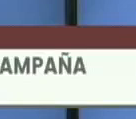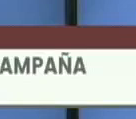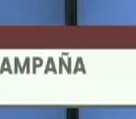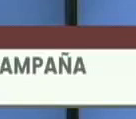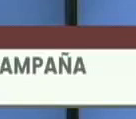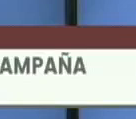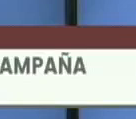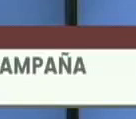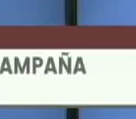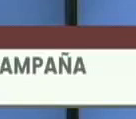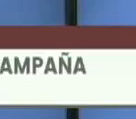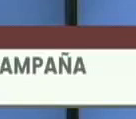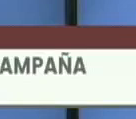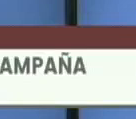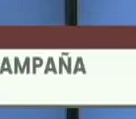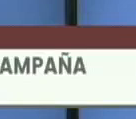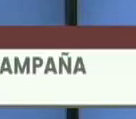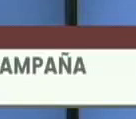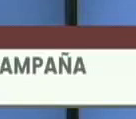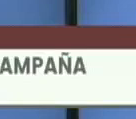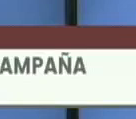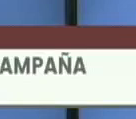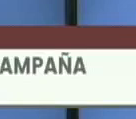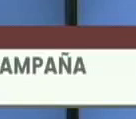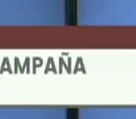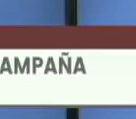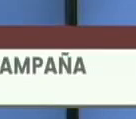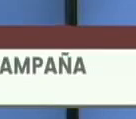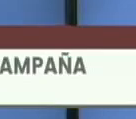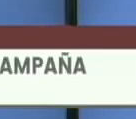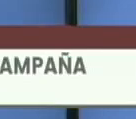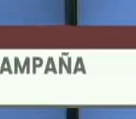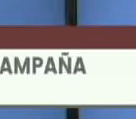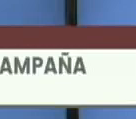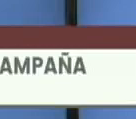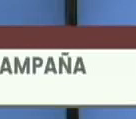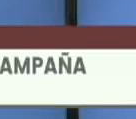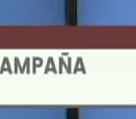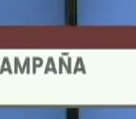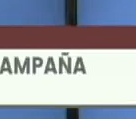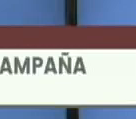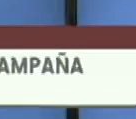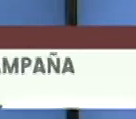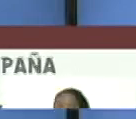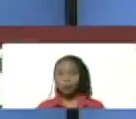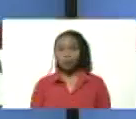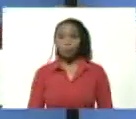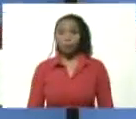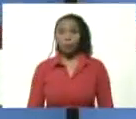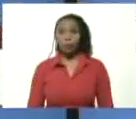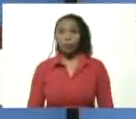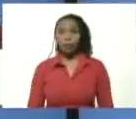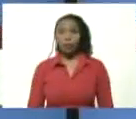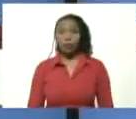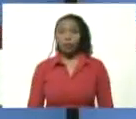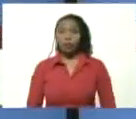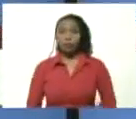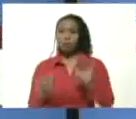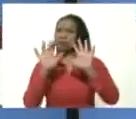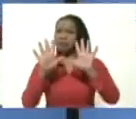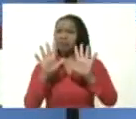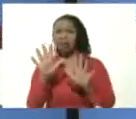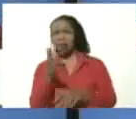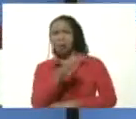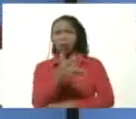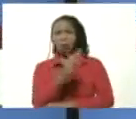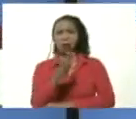Visitamos los 23 estados más Caracas. ¿Cómo, cuántos días fue? Como en 10 días serían,